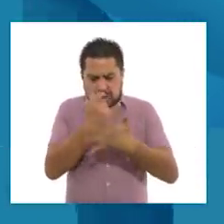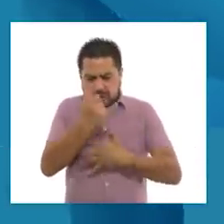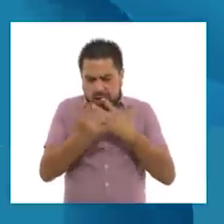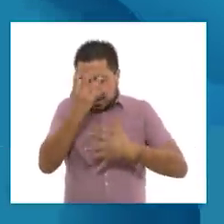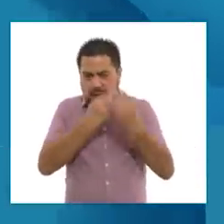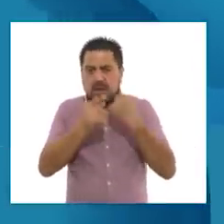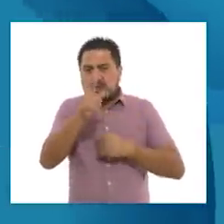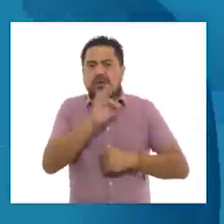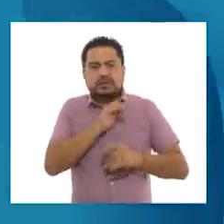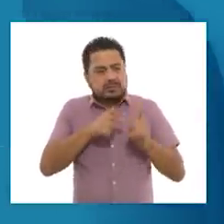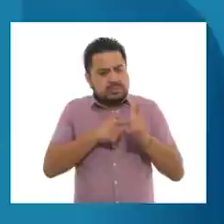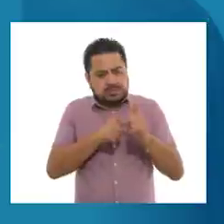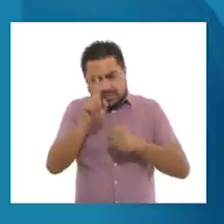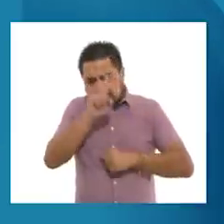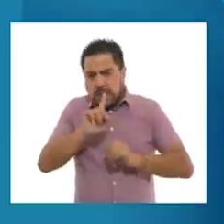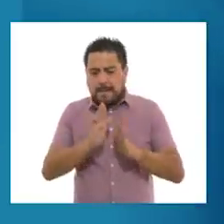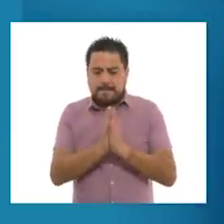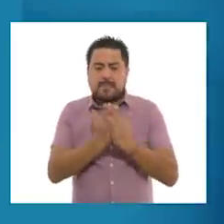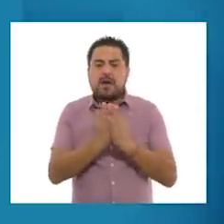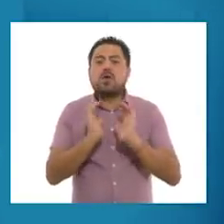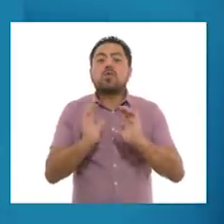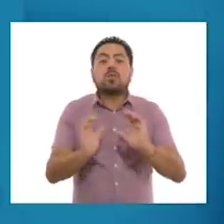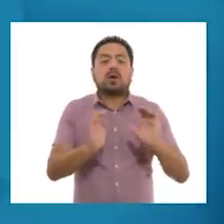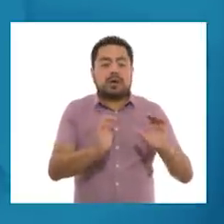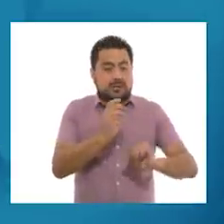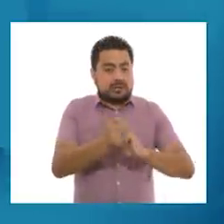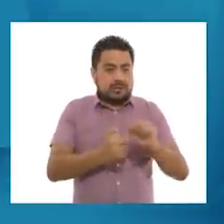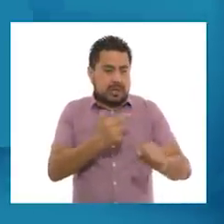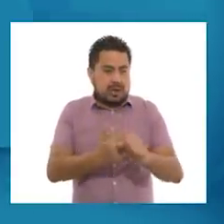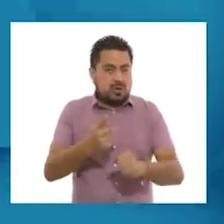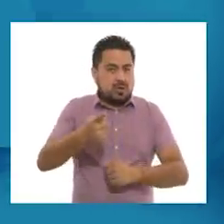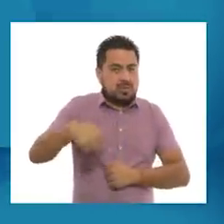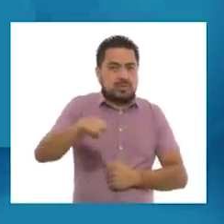seguir las recomendaciones del manual para cuidar tu seguridad.